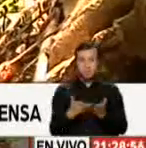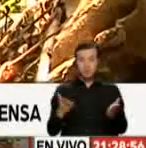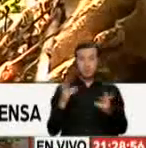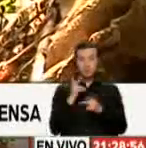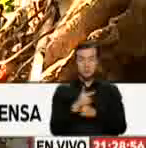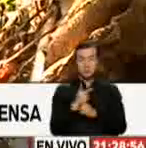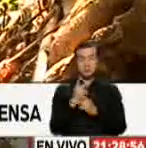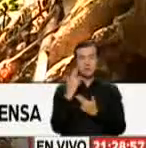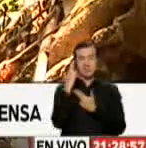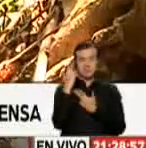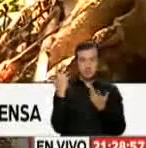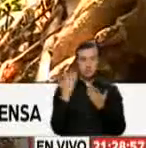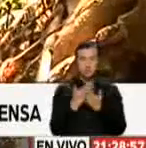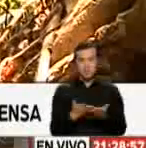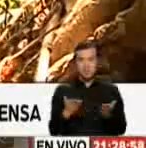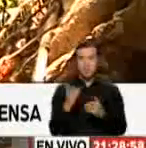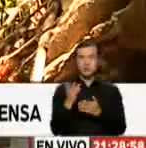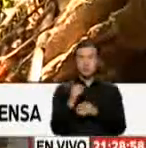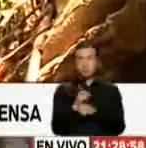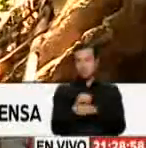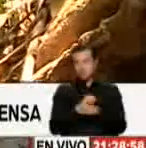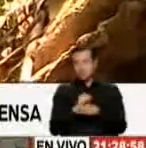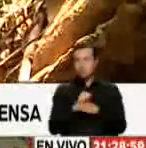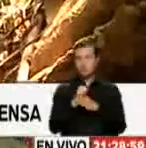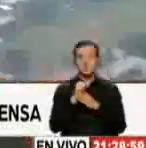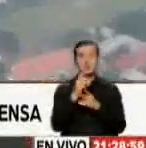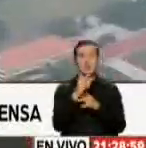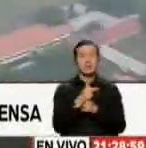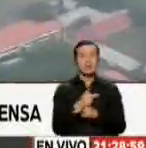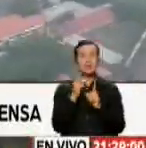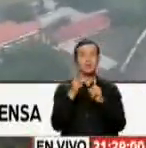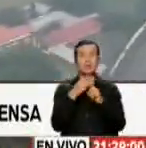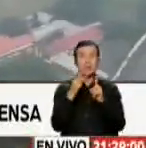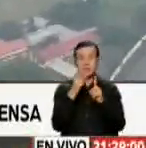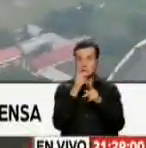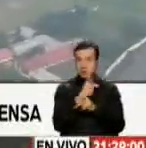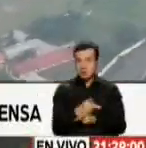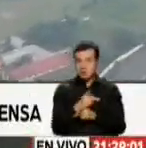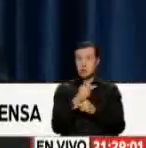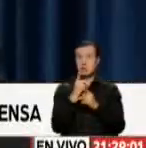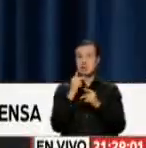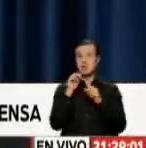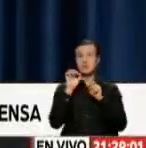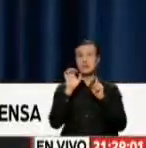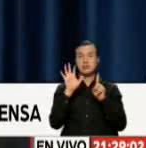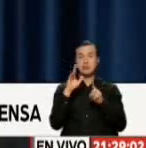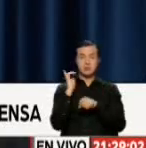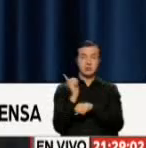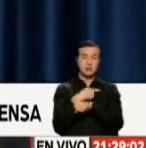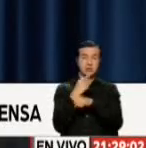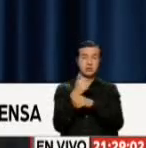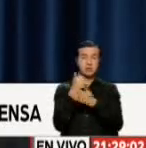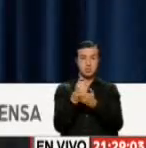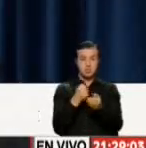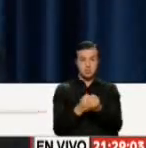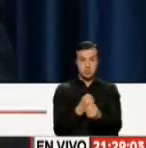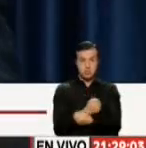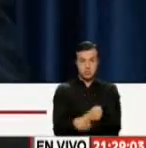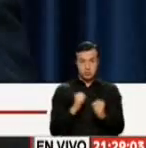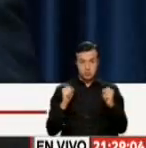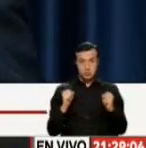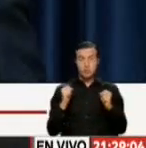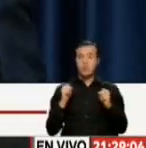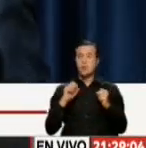protección militar, municiones y equipos para ciberseguridad y 6 helicópteros de rescate. Con el propósito fundamental